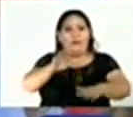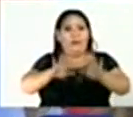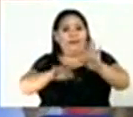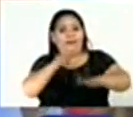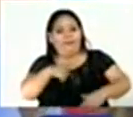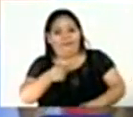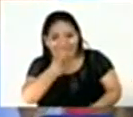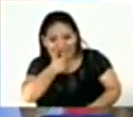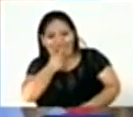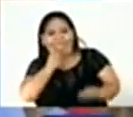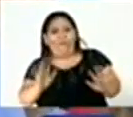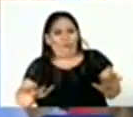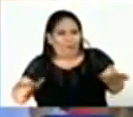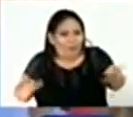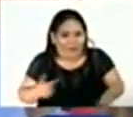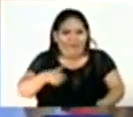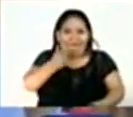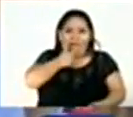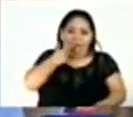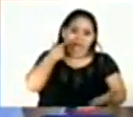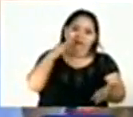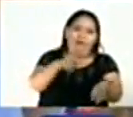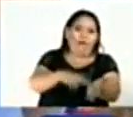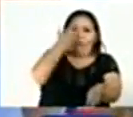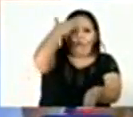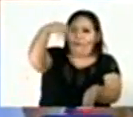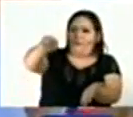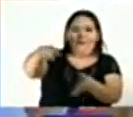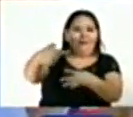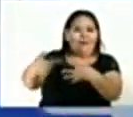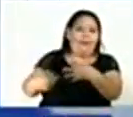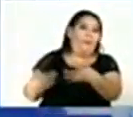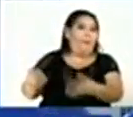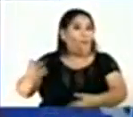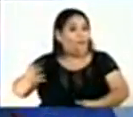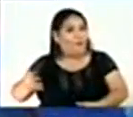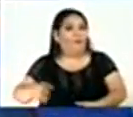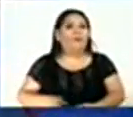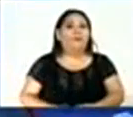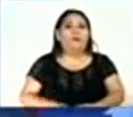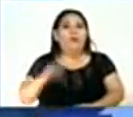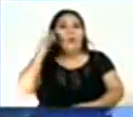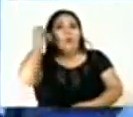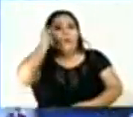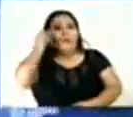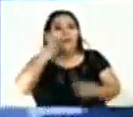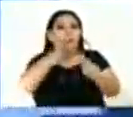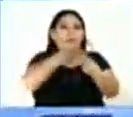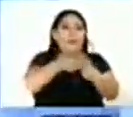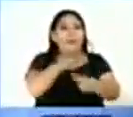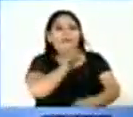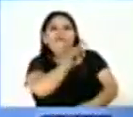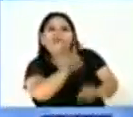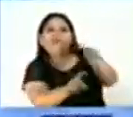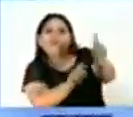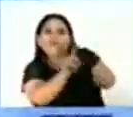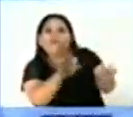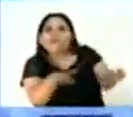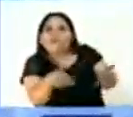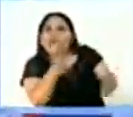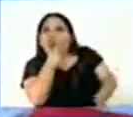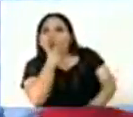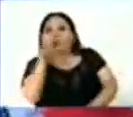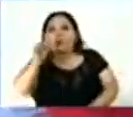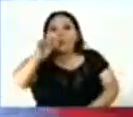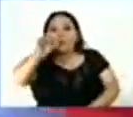ría, pero habían cosas que ni siquiera conocen la ley, hombre, por favor. Arena cuestionó al Tribunal Supremo Electoral.